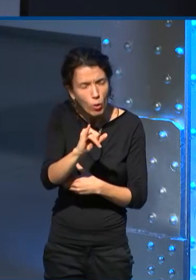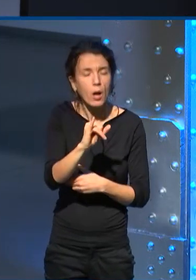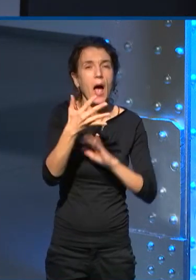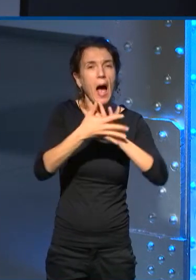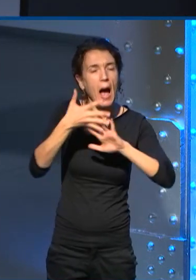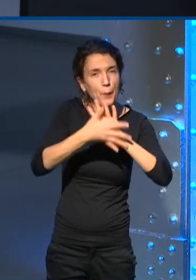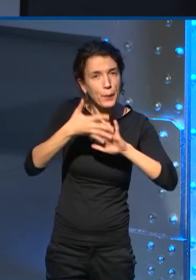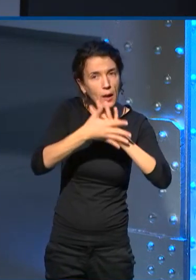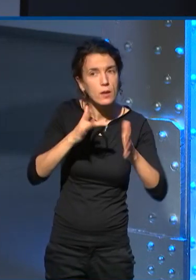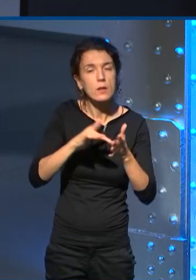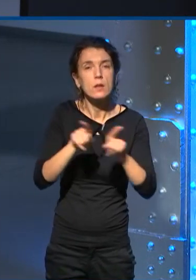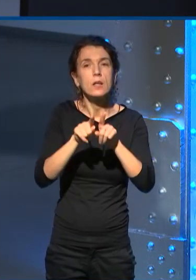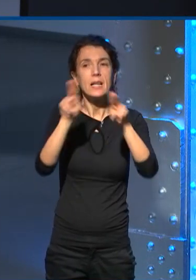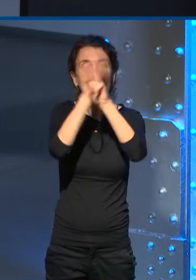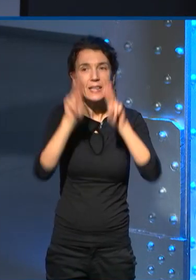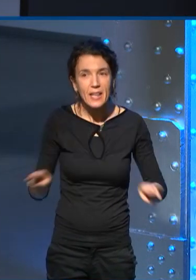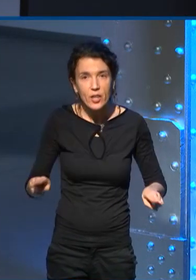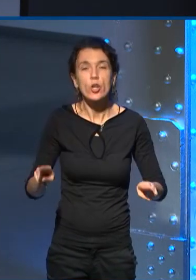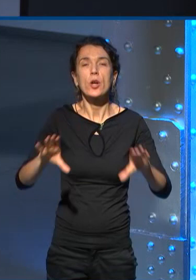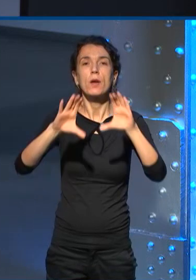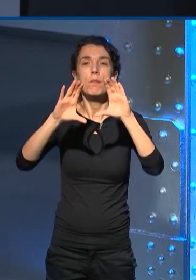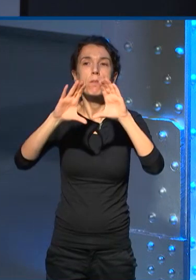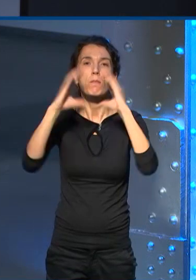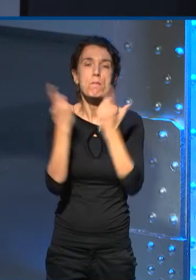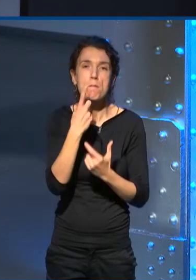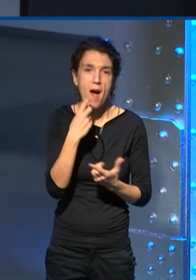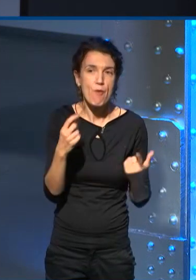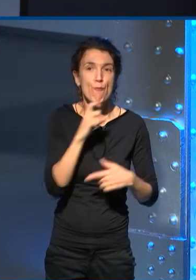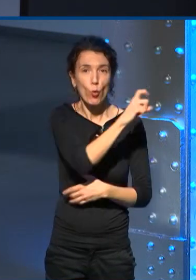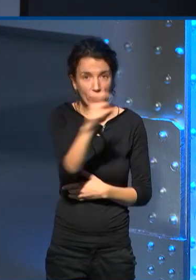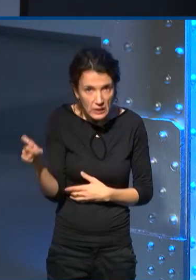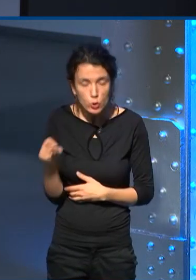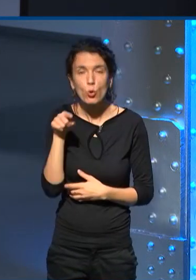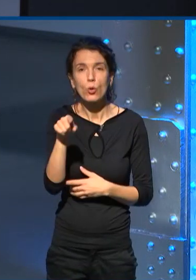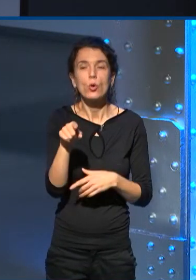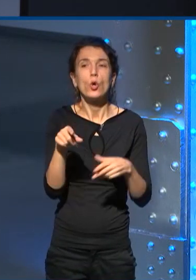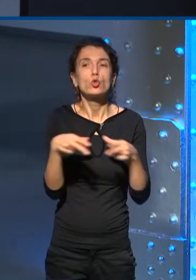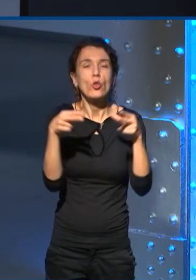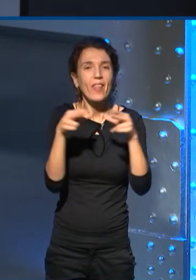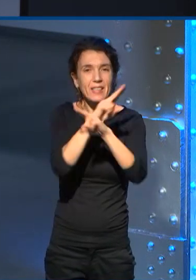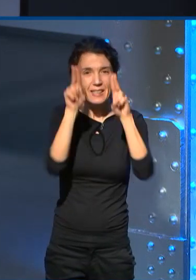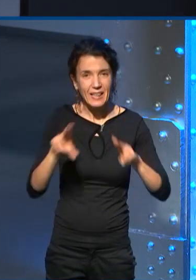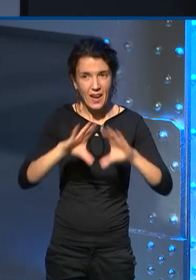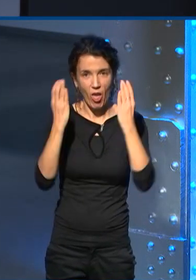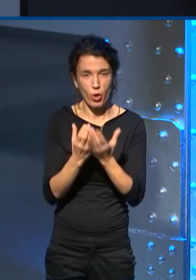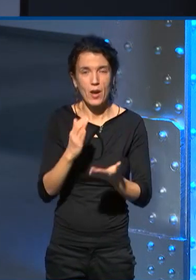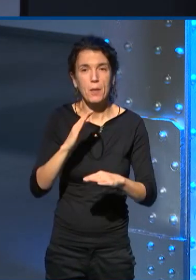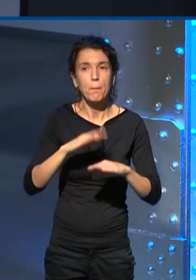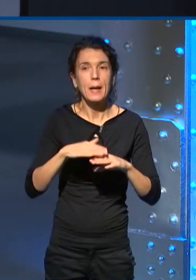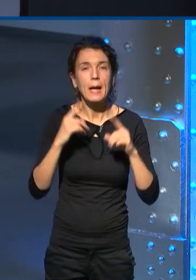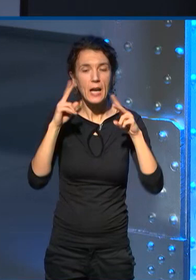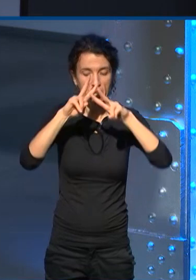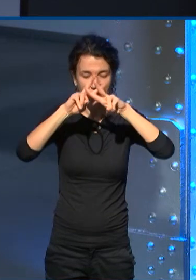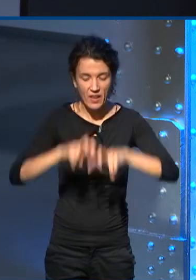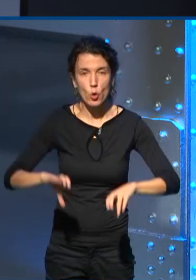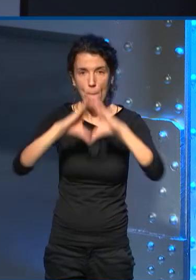hablan de la International Mars Science Foundation, que es una sociedad internacional para la investigación